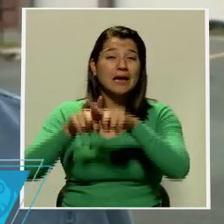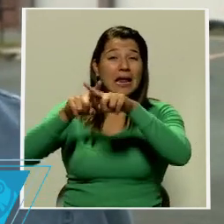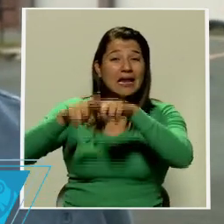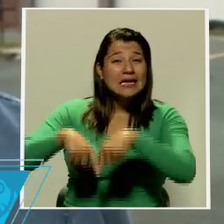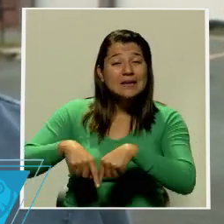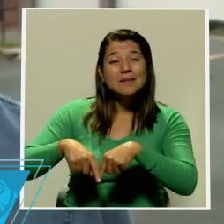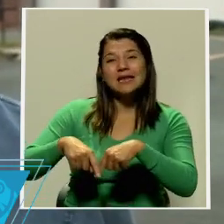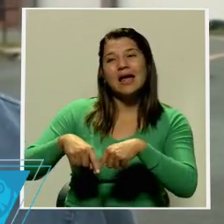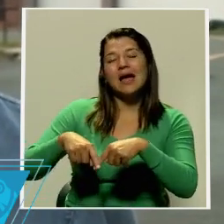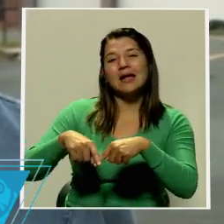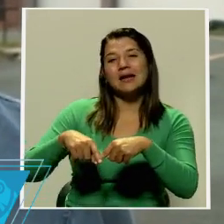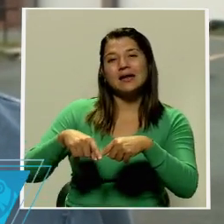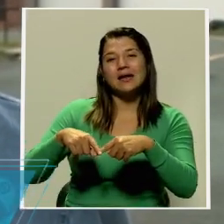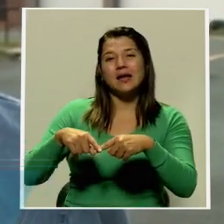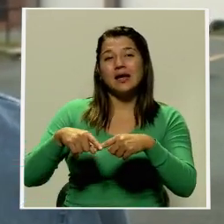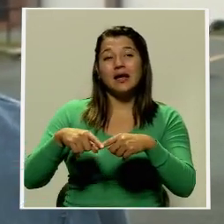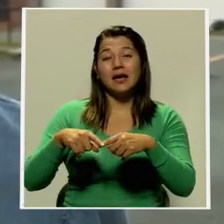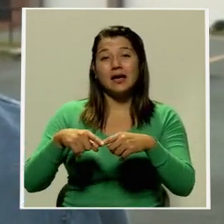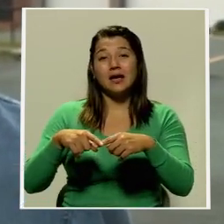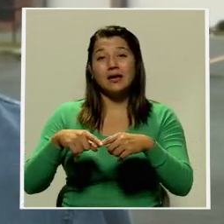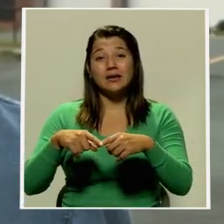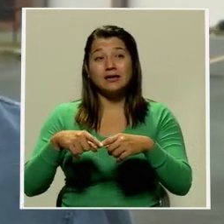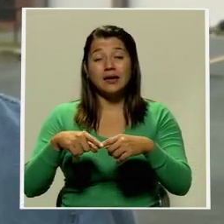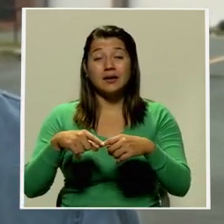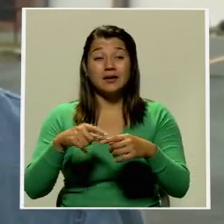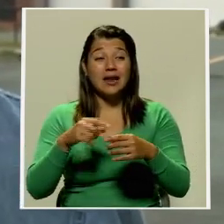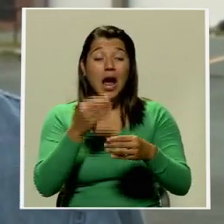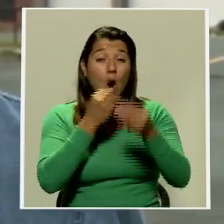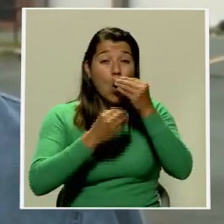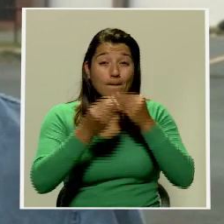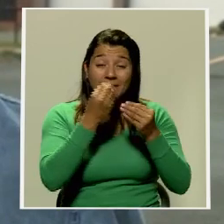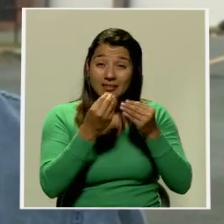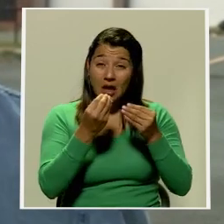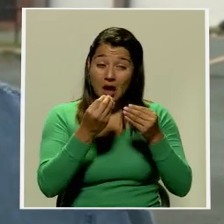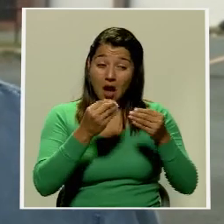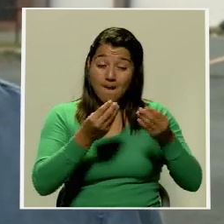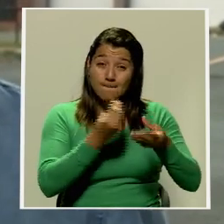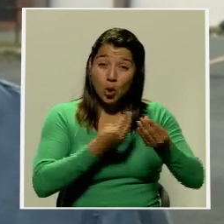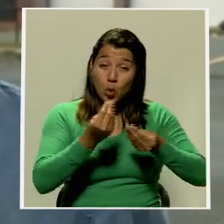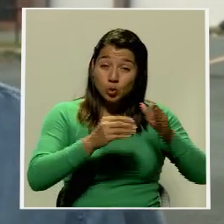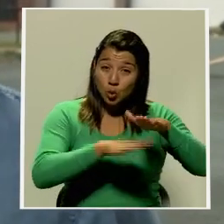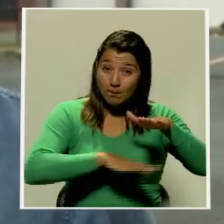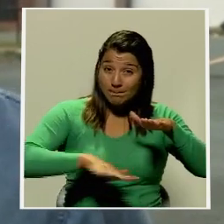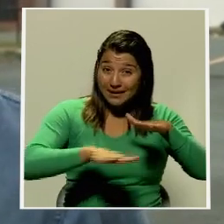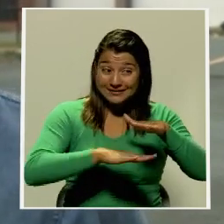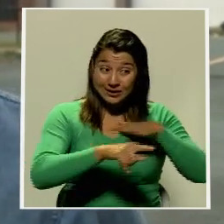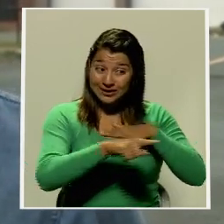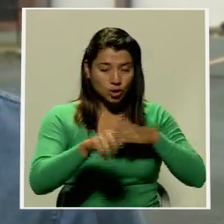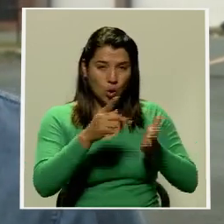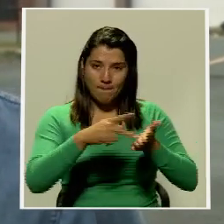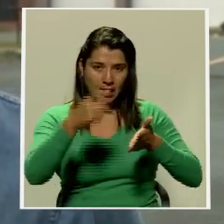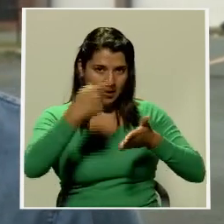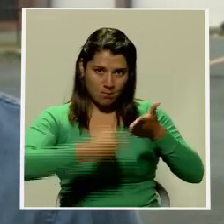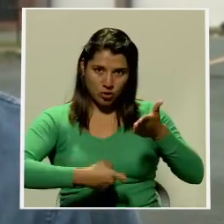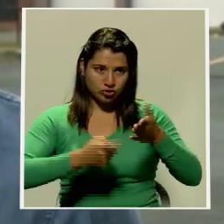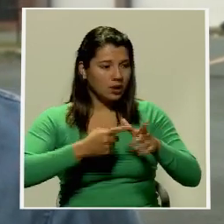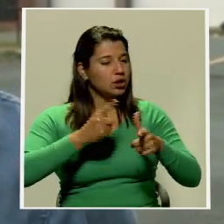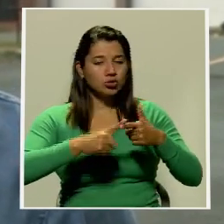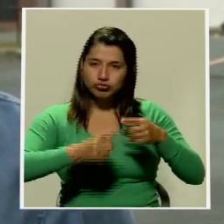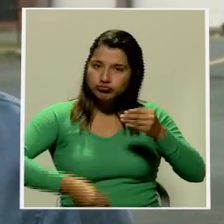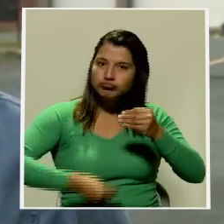la exoneración de la canasta básica, agregando la devolución a los deciles de menores